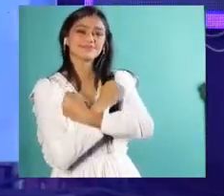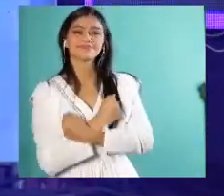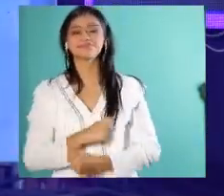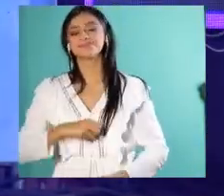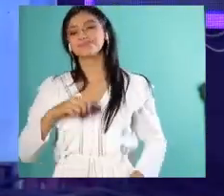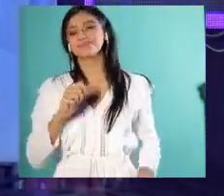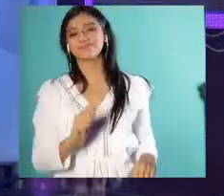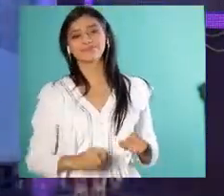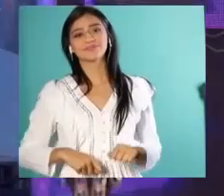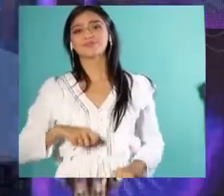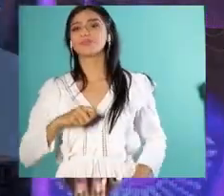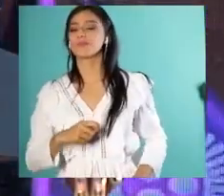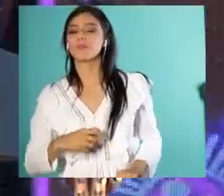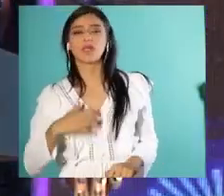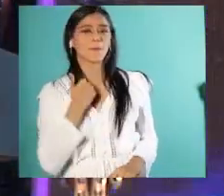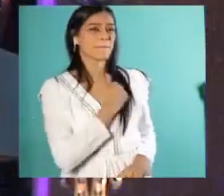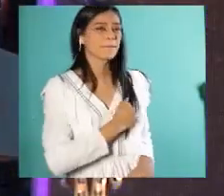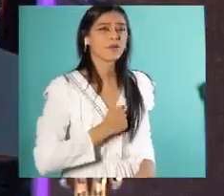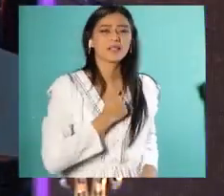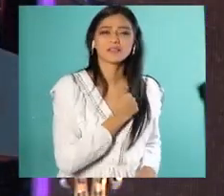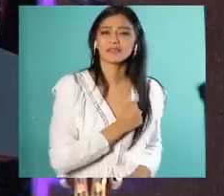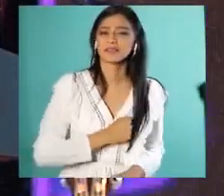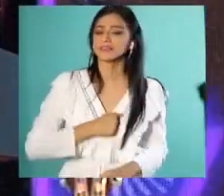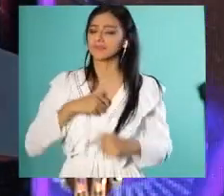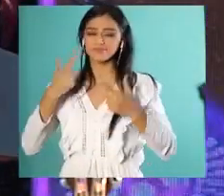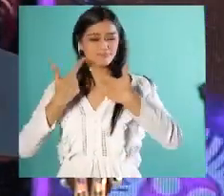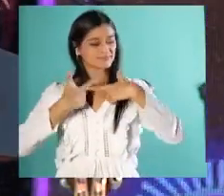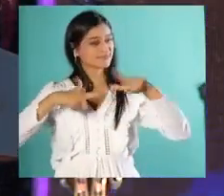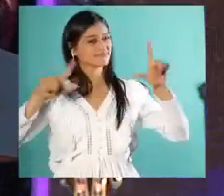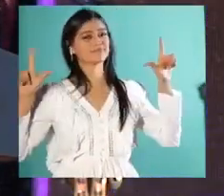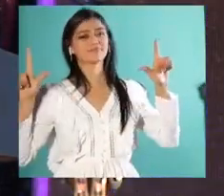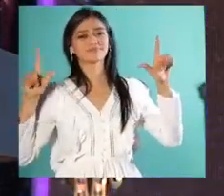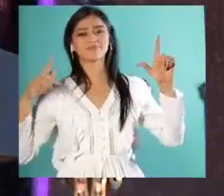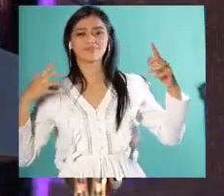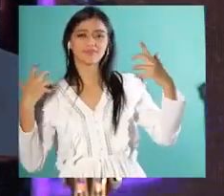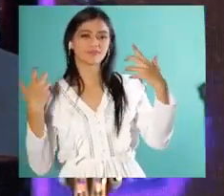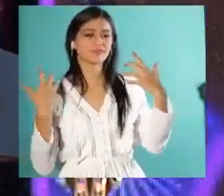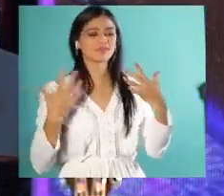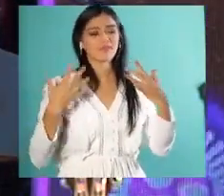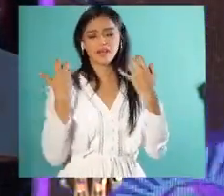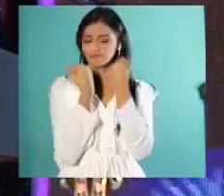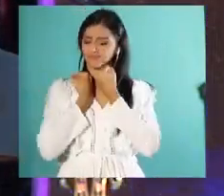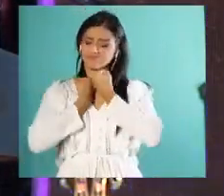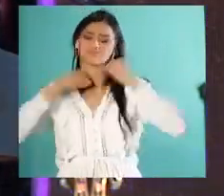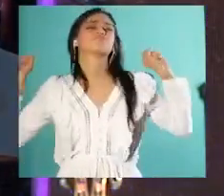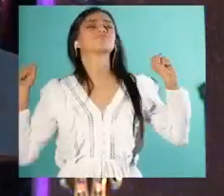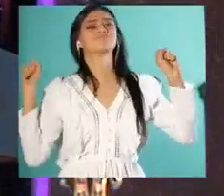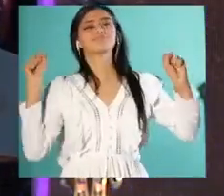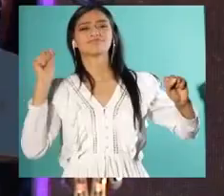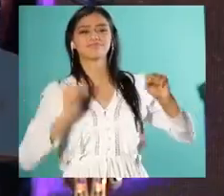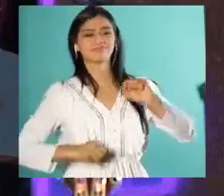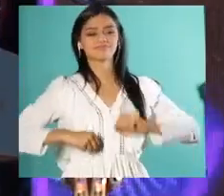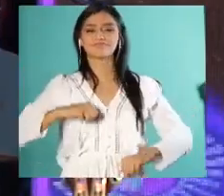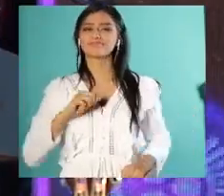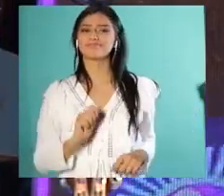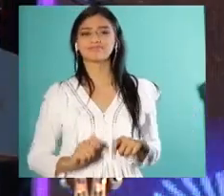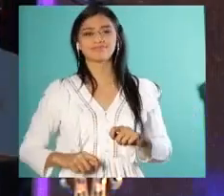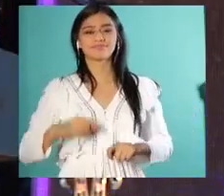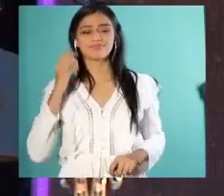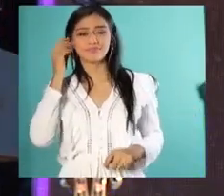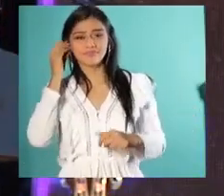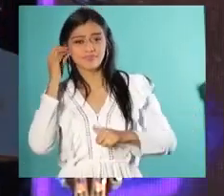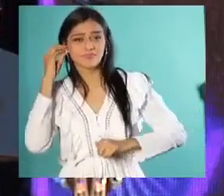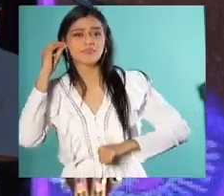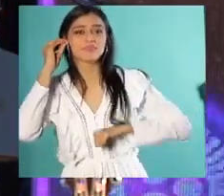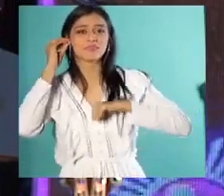El que da perdón ve la libertad, rompe cadenas. El orgullo